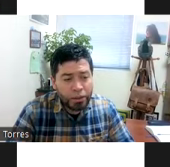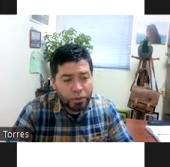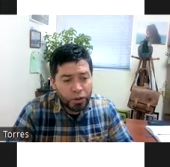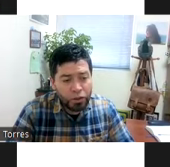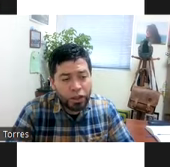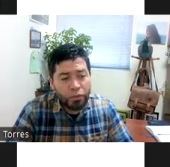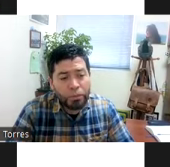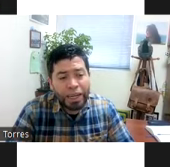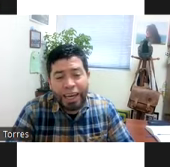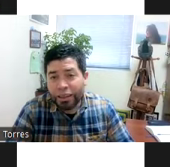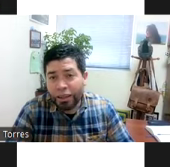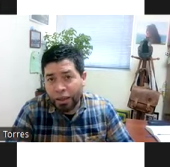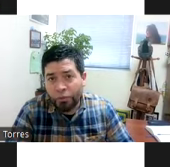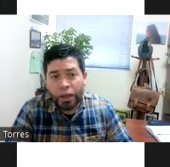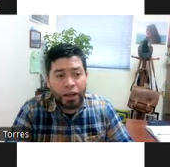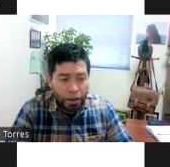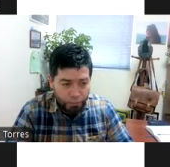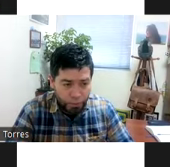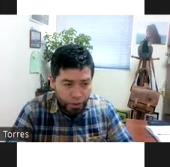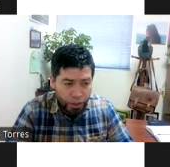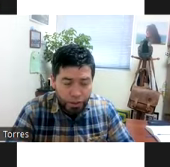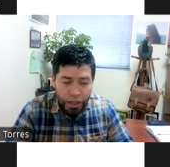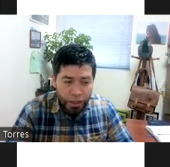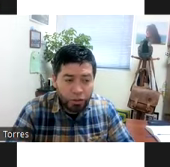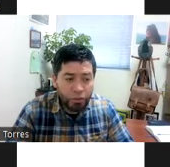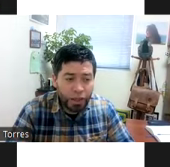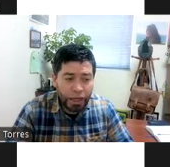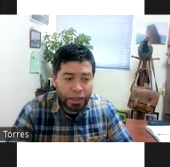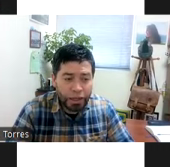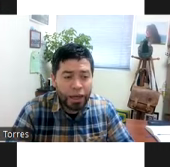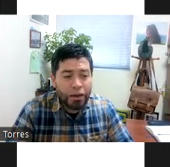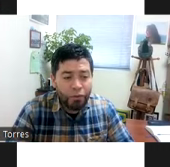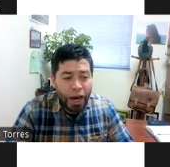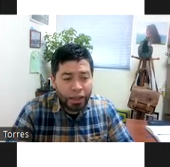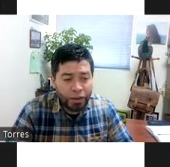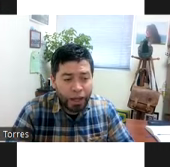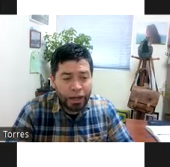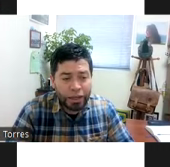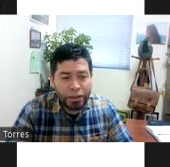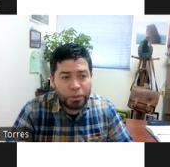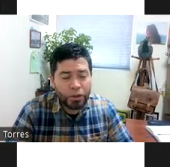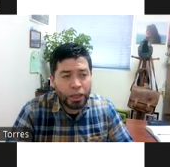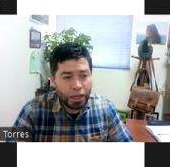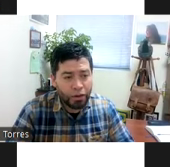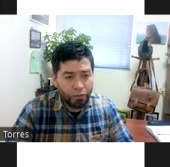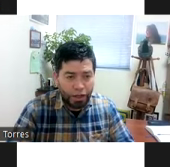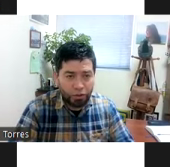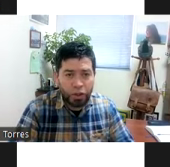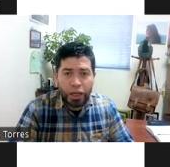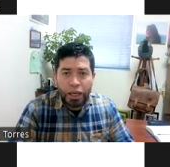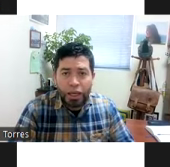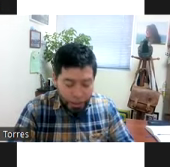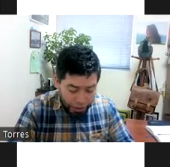de transcripción que son de la familia TCF-LEF. ¿Ya? Entonces, beta-catenina va a activar la transcripción de genes